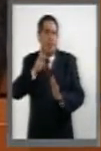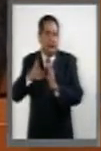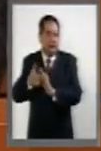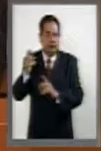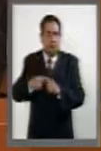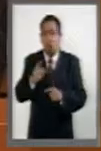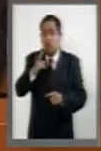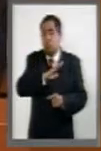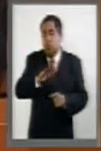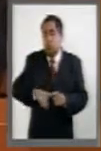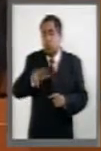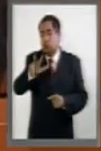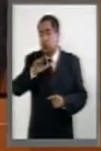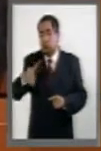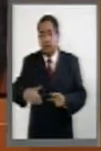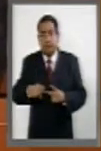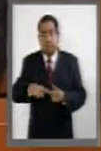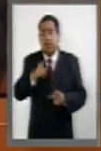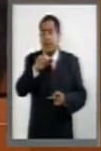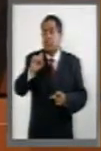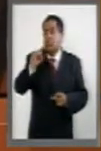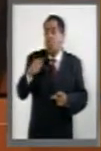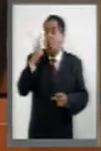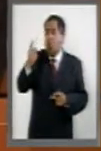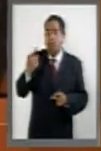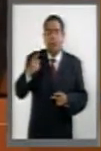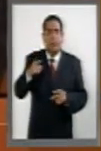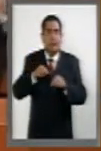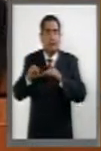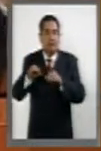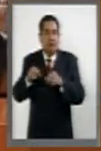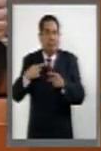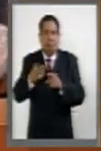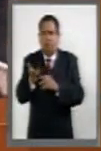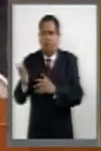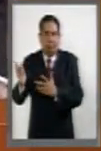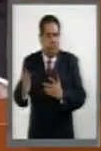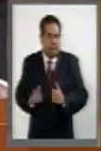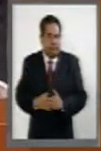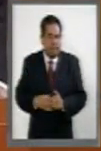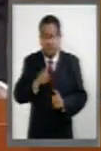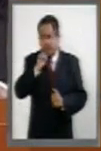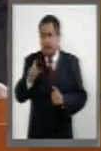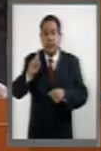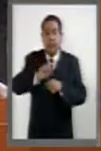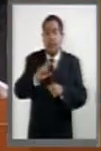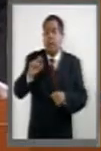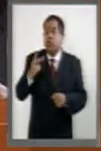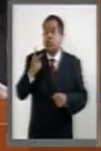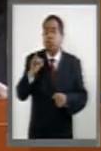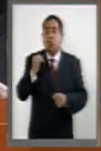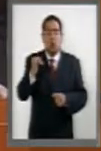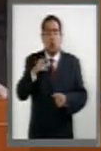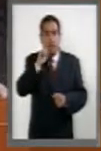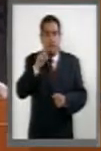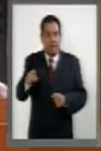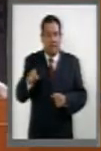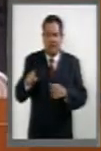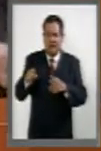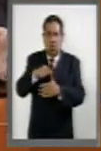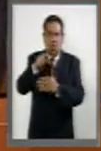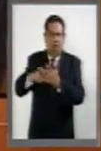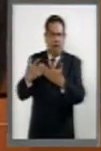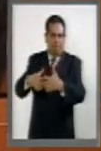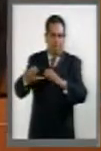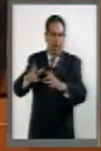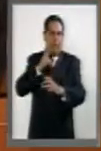18 lesionados y 101 trabajadores desalojados. Podemos citar también el caso del 22 de junio con el Akal H, que